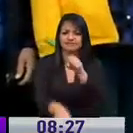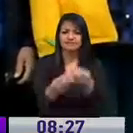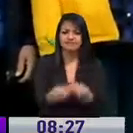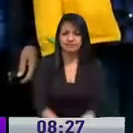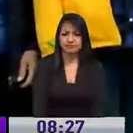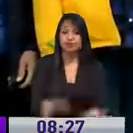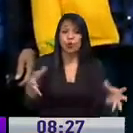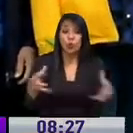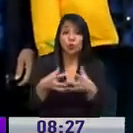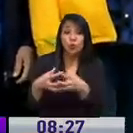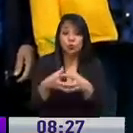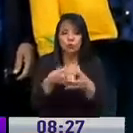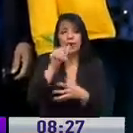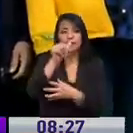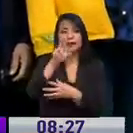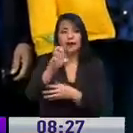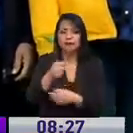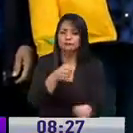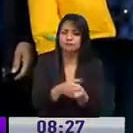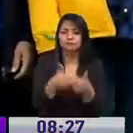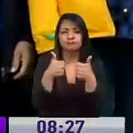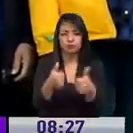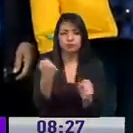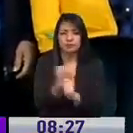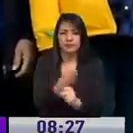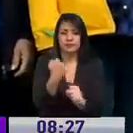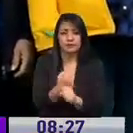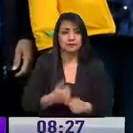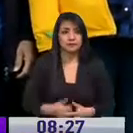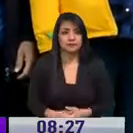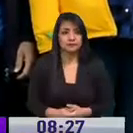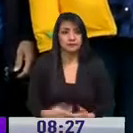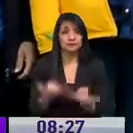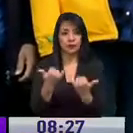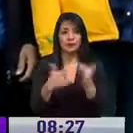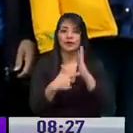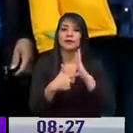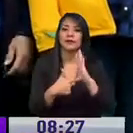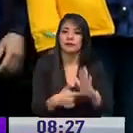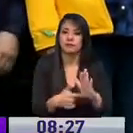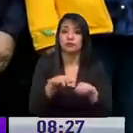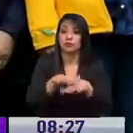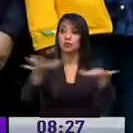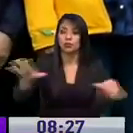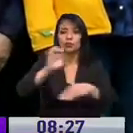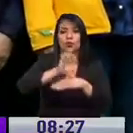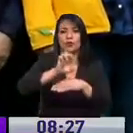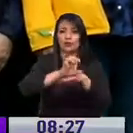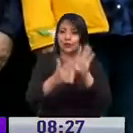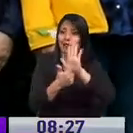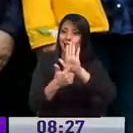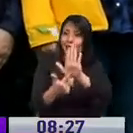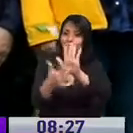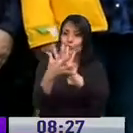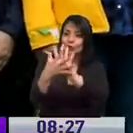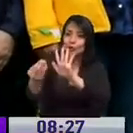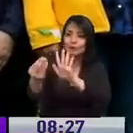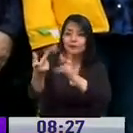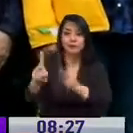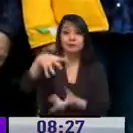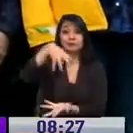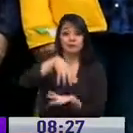el Atacazo estamos haciendo una labor extraordinaria, obviamente estamos dando un ejemplo también a nivel nacional, estamos dando un ejemplo a nivel